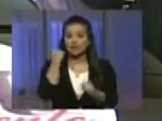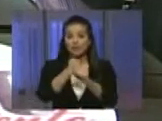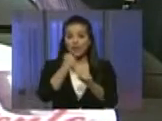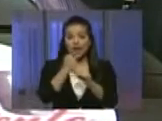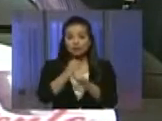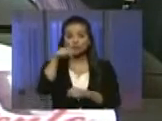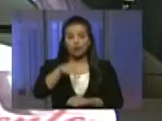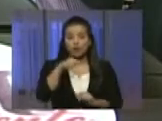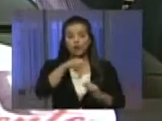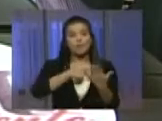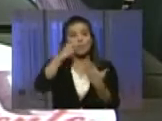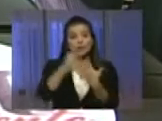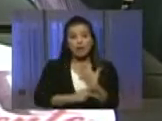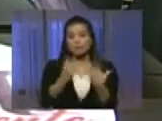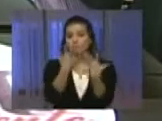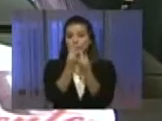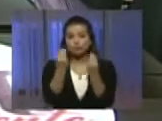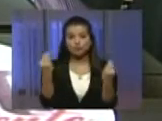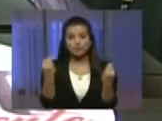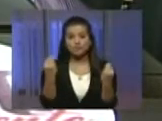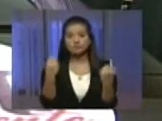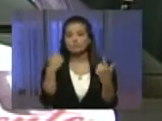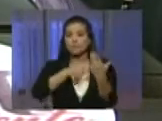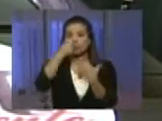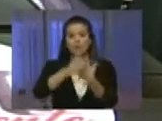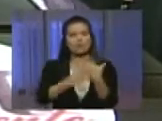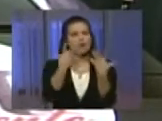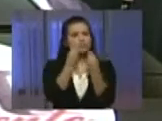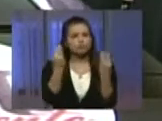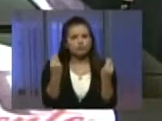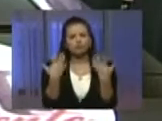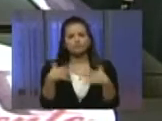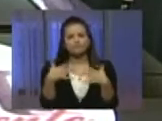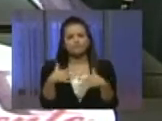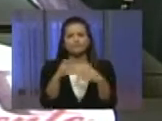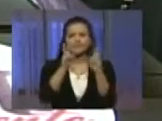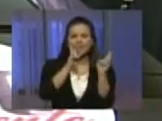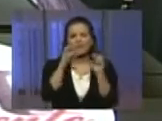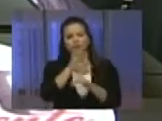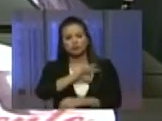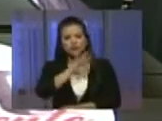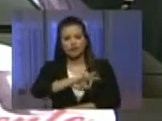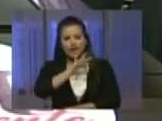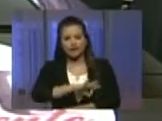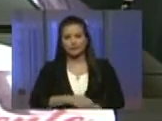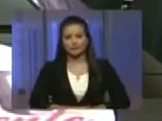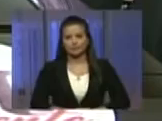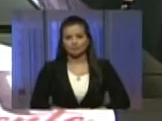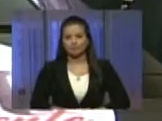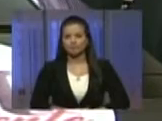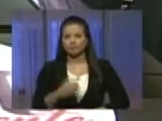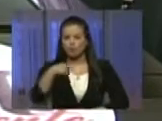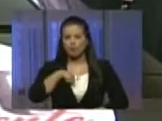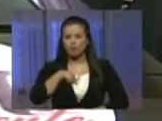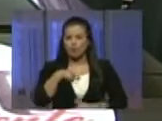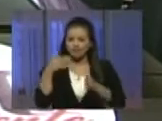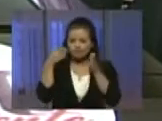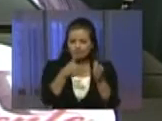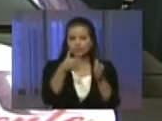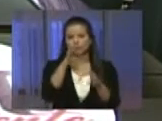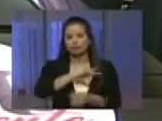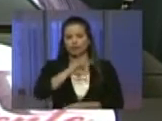estar lleno de de profundidad social los últimos dos programas para mí han sido